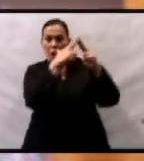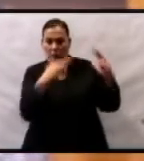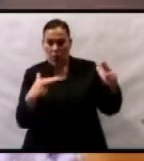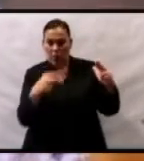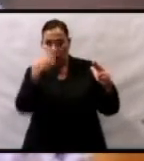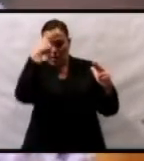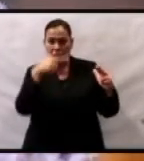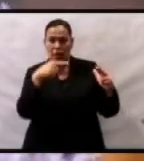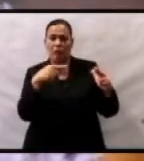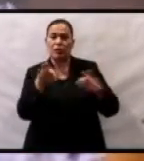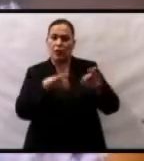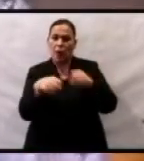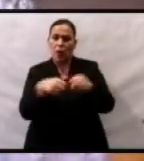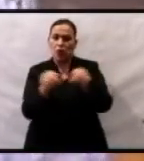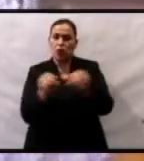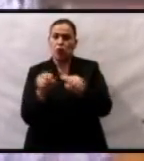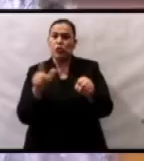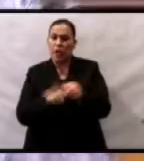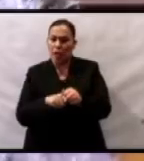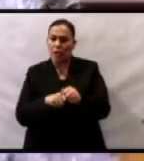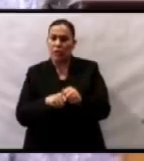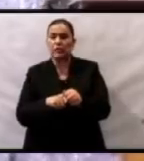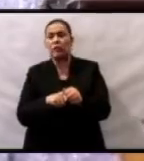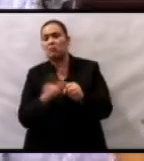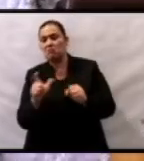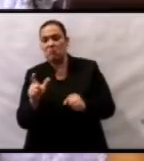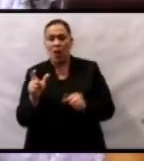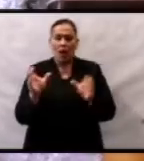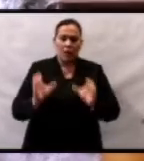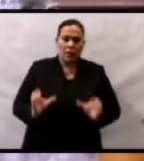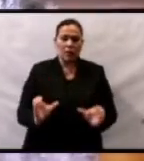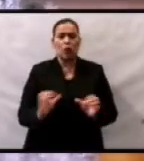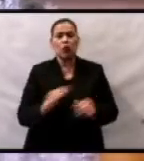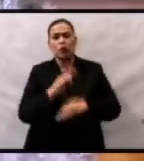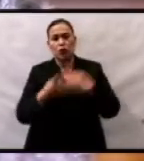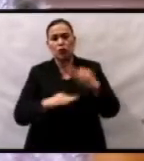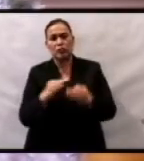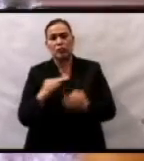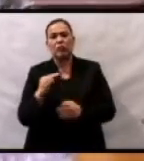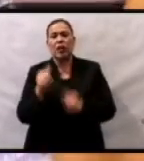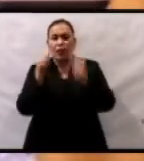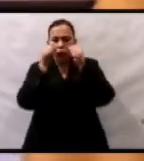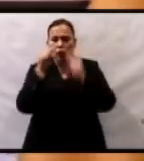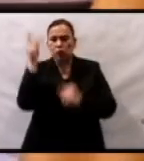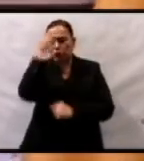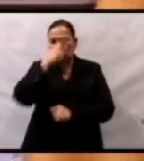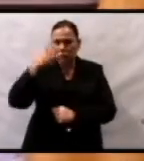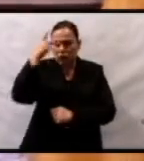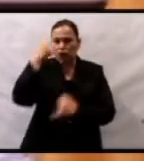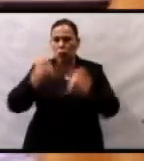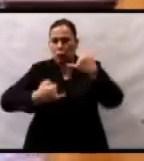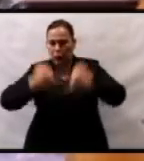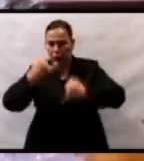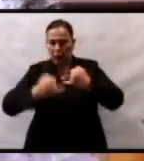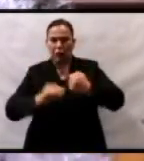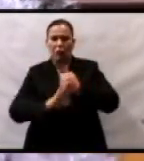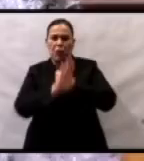trabajo social se garantizaron las atenciones jurídicas, psicológicas y de prevención de riesgos.